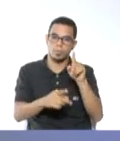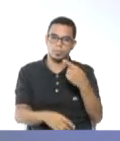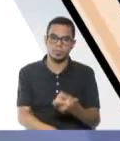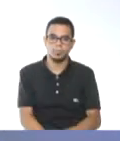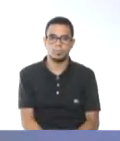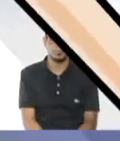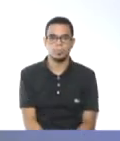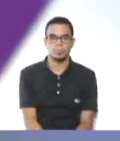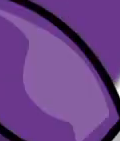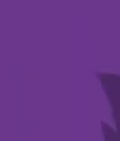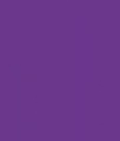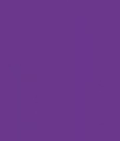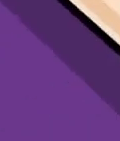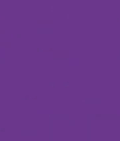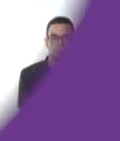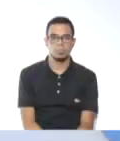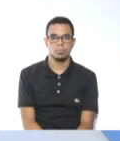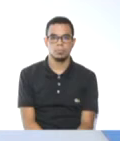próxima.